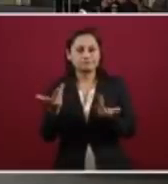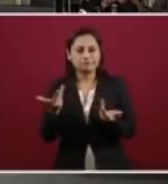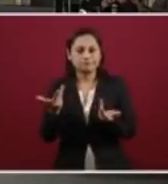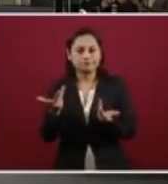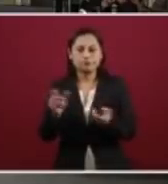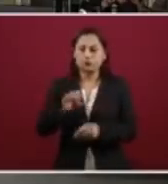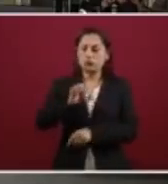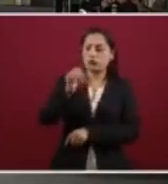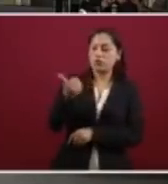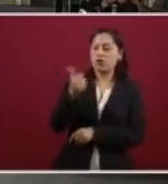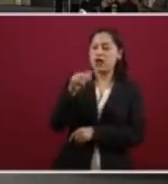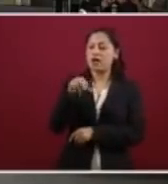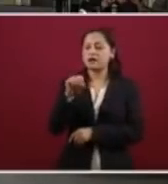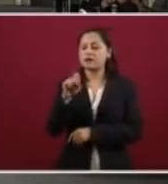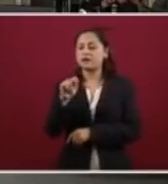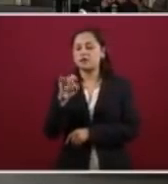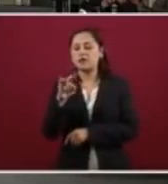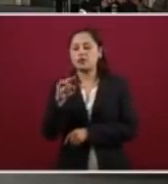Antonio López.